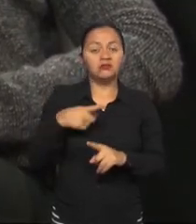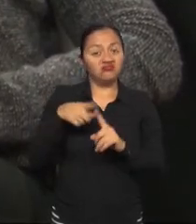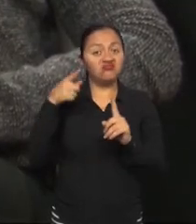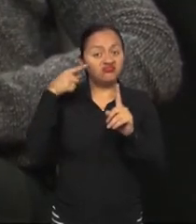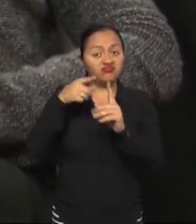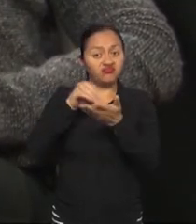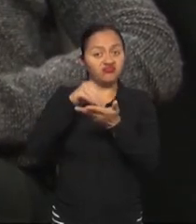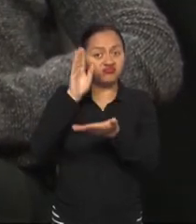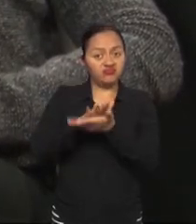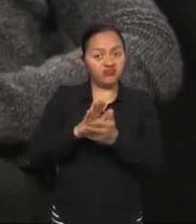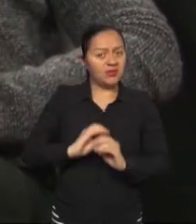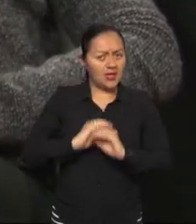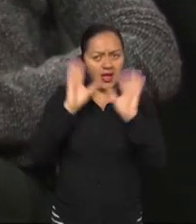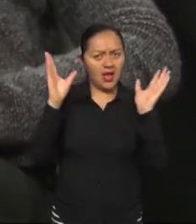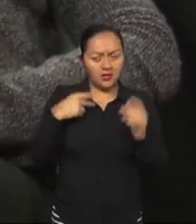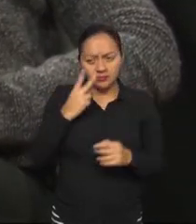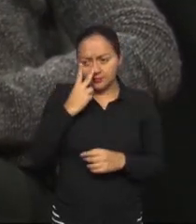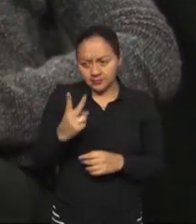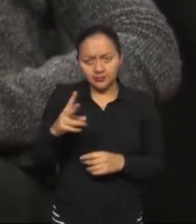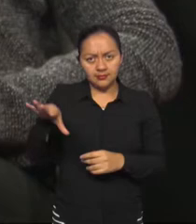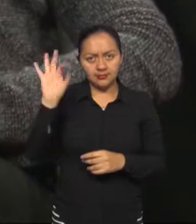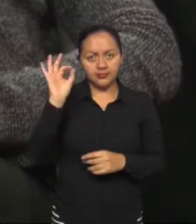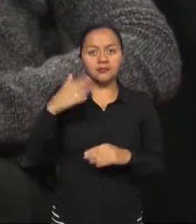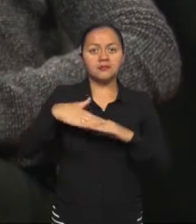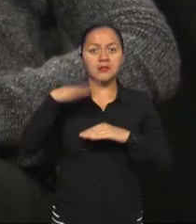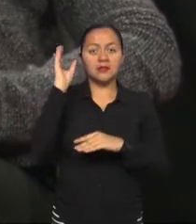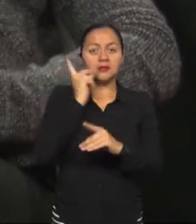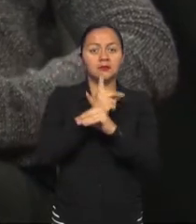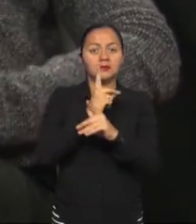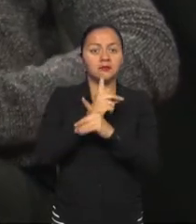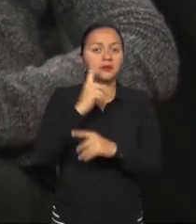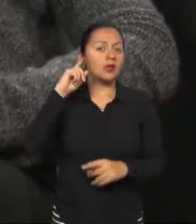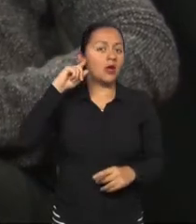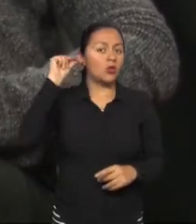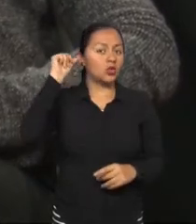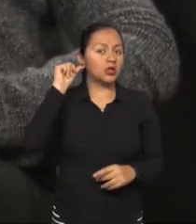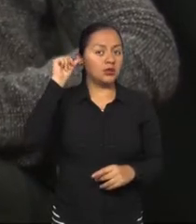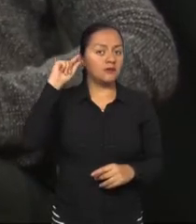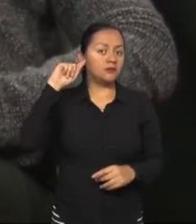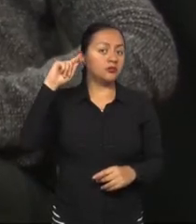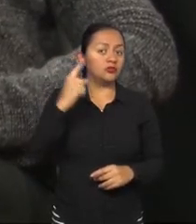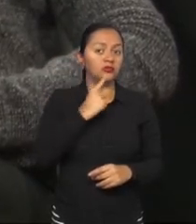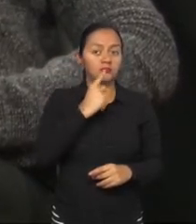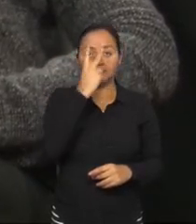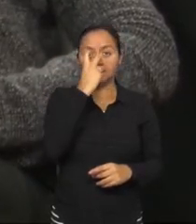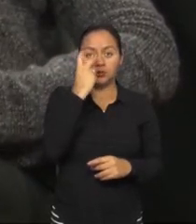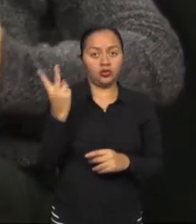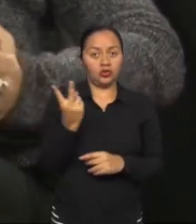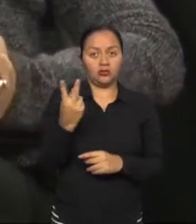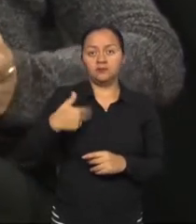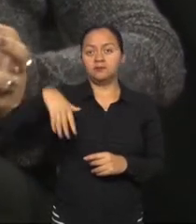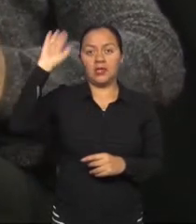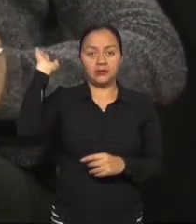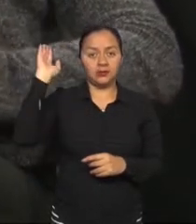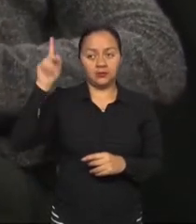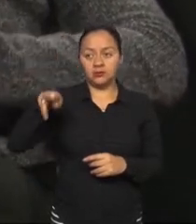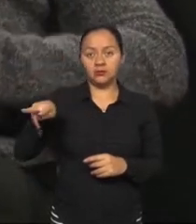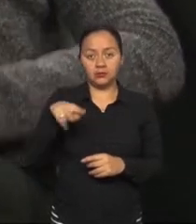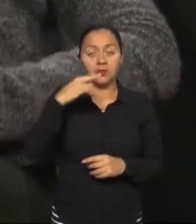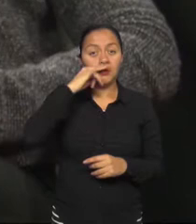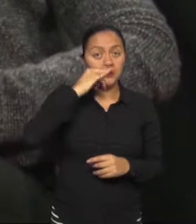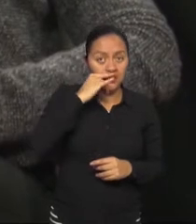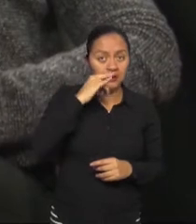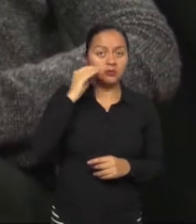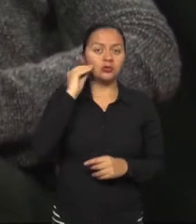evidenciado sobre todo con personas con discapacidad auditiva y con discapacidad visual. Niños y jóvenes